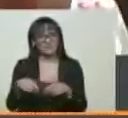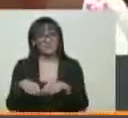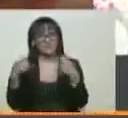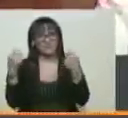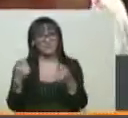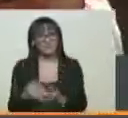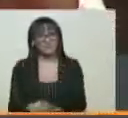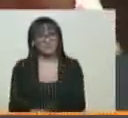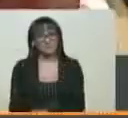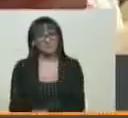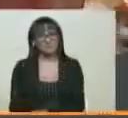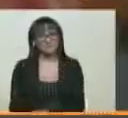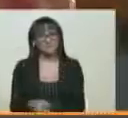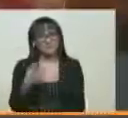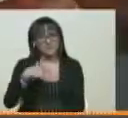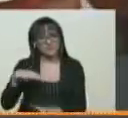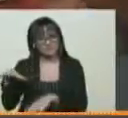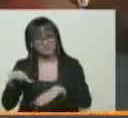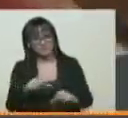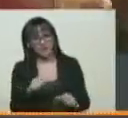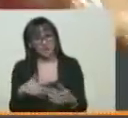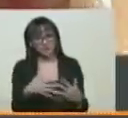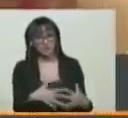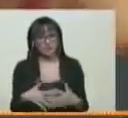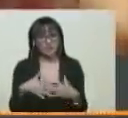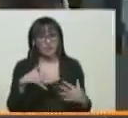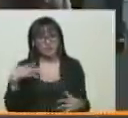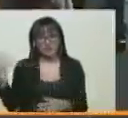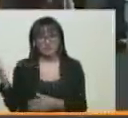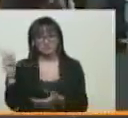¿Quieren ustedes ser colonia de los gringos?